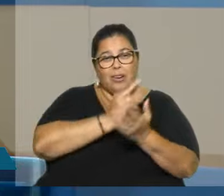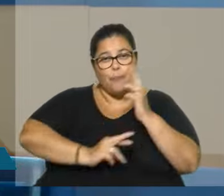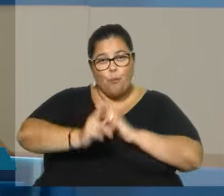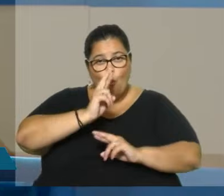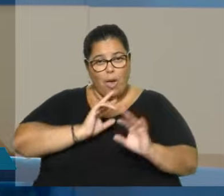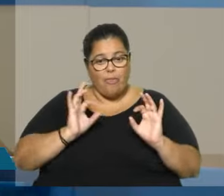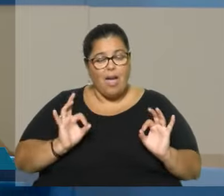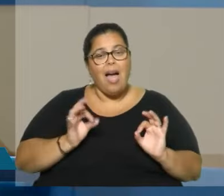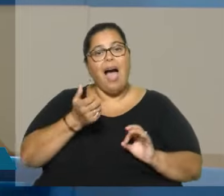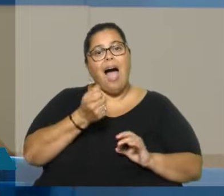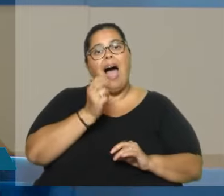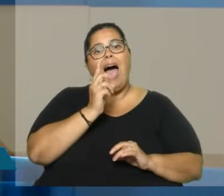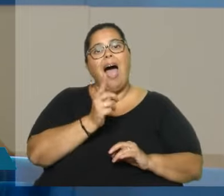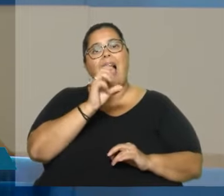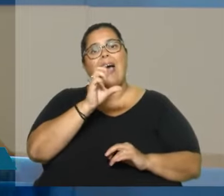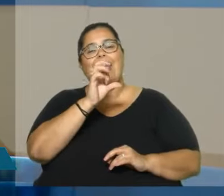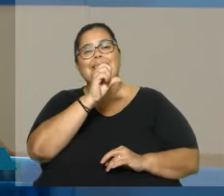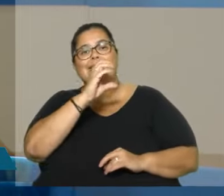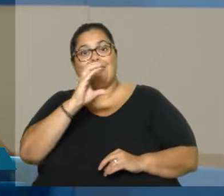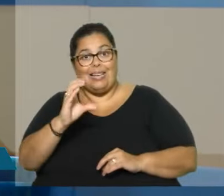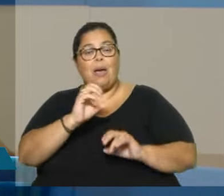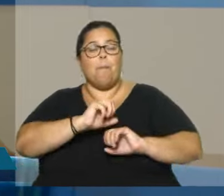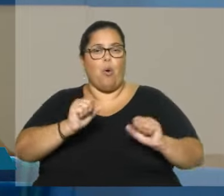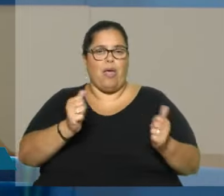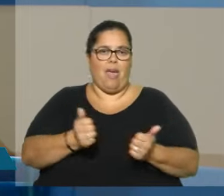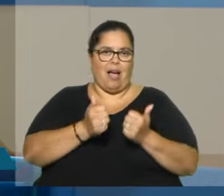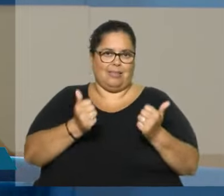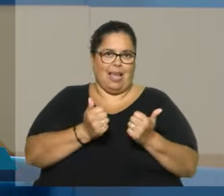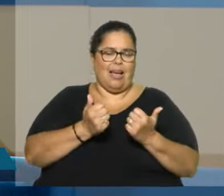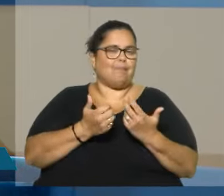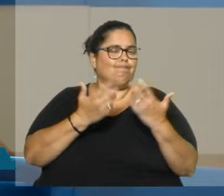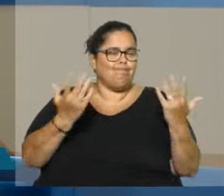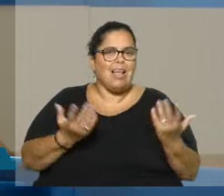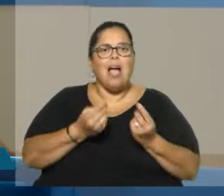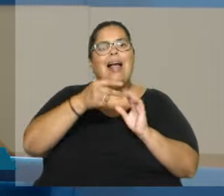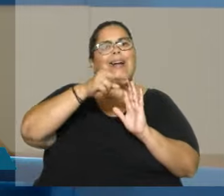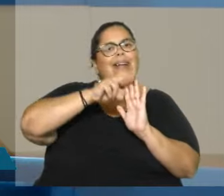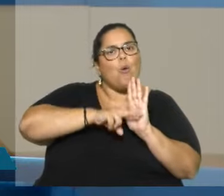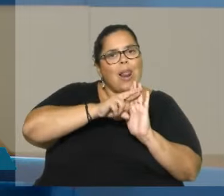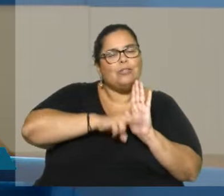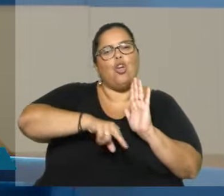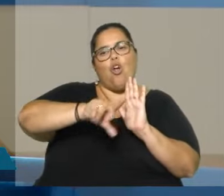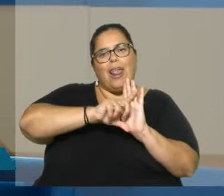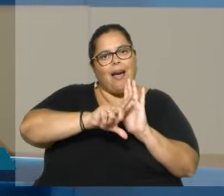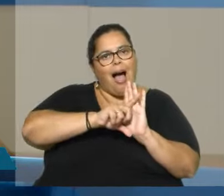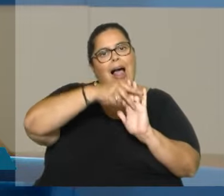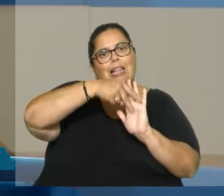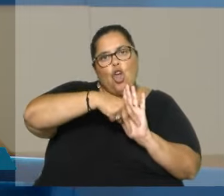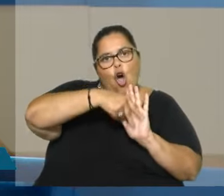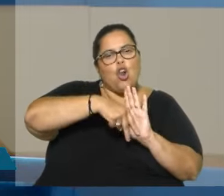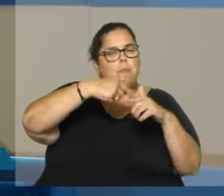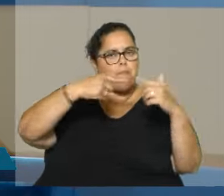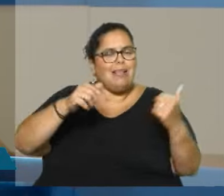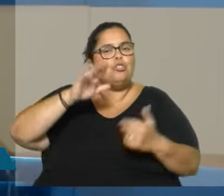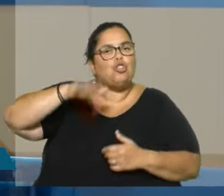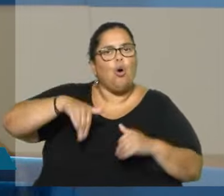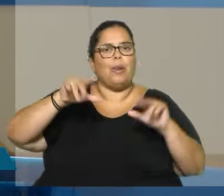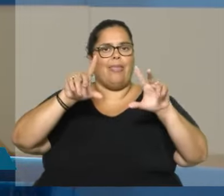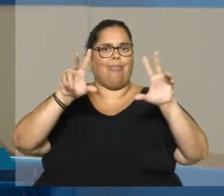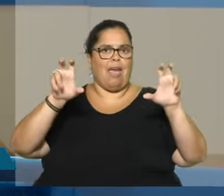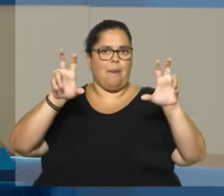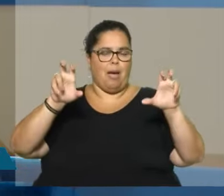agencia este pueda tener pueda generar un marco regulatorio en materia de Inteligencia artificial